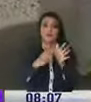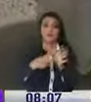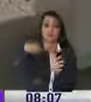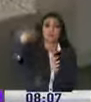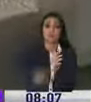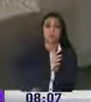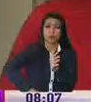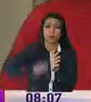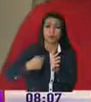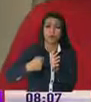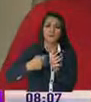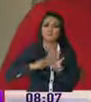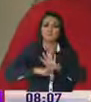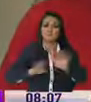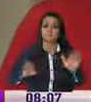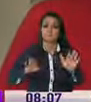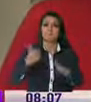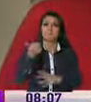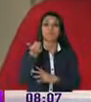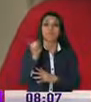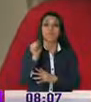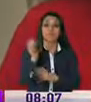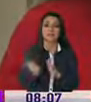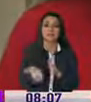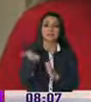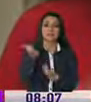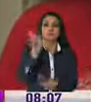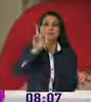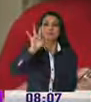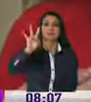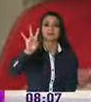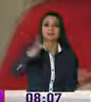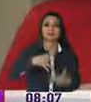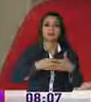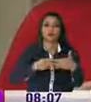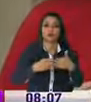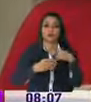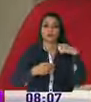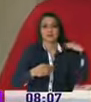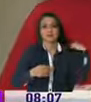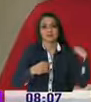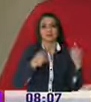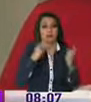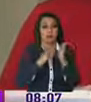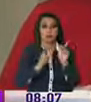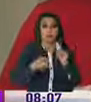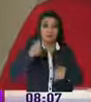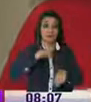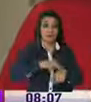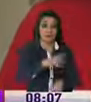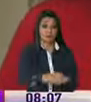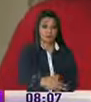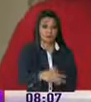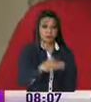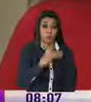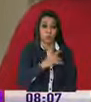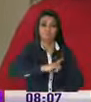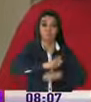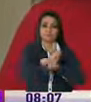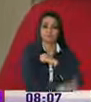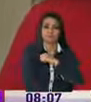por contaminación. Se sube de 10 a 37 dólares. Mira, a la primera que se le encuentre contaminando, se